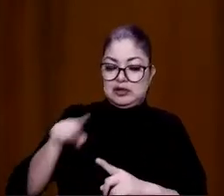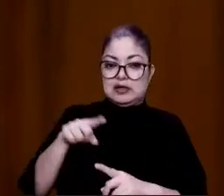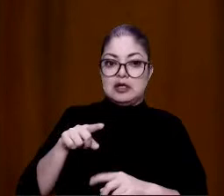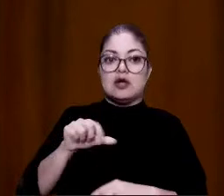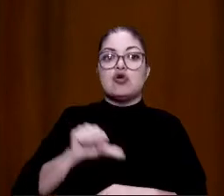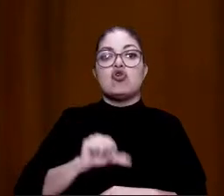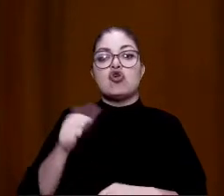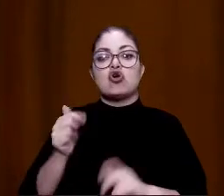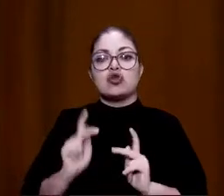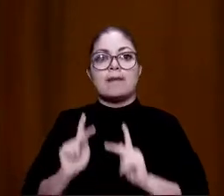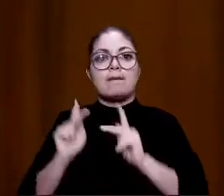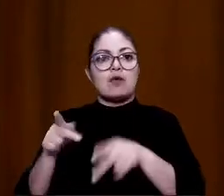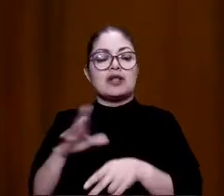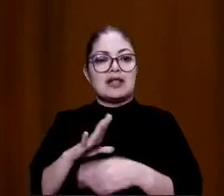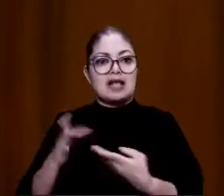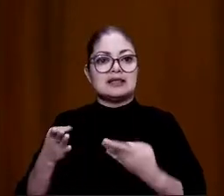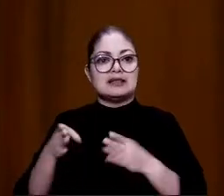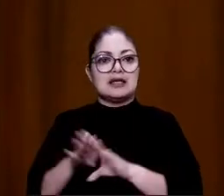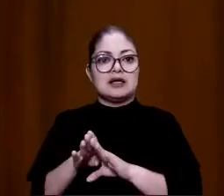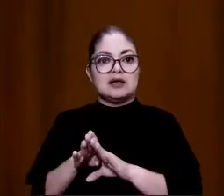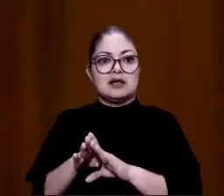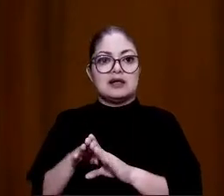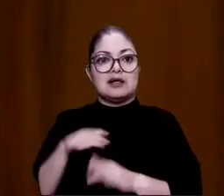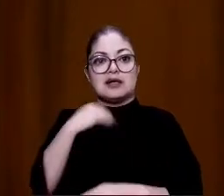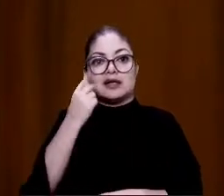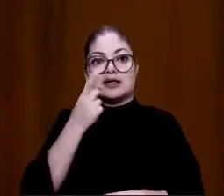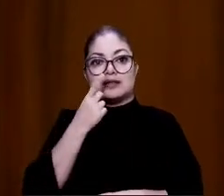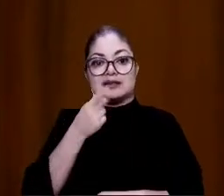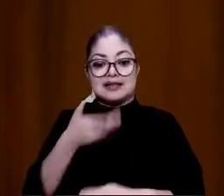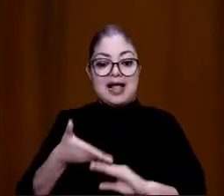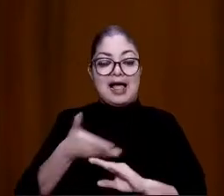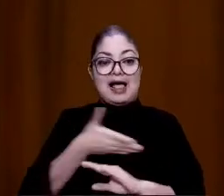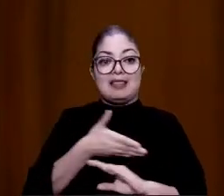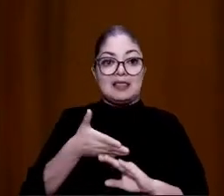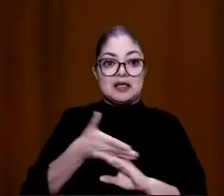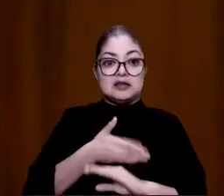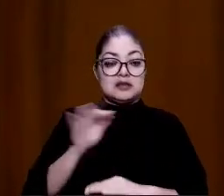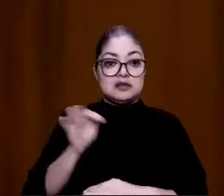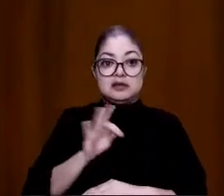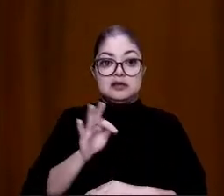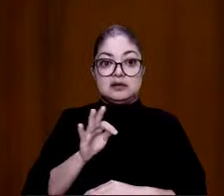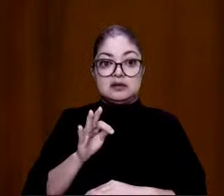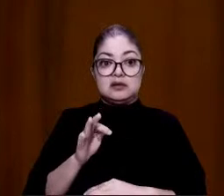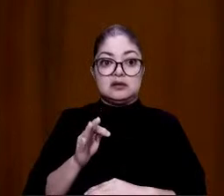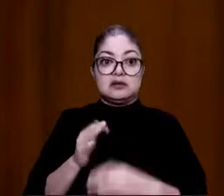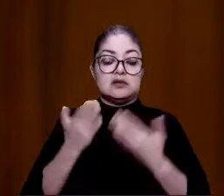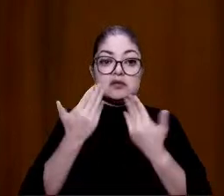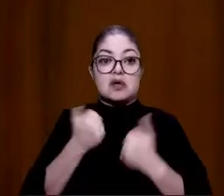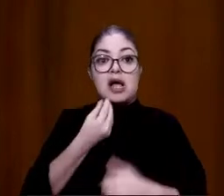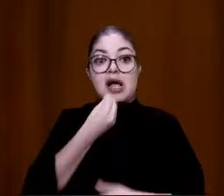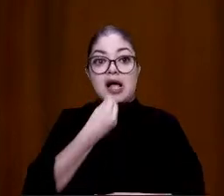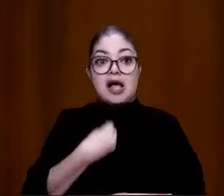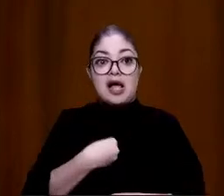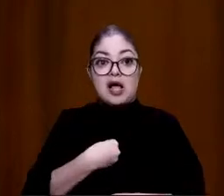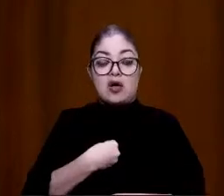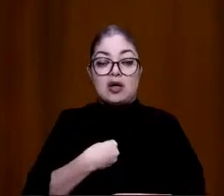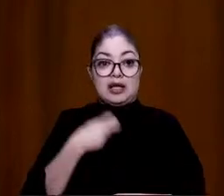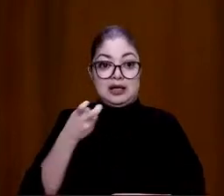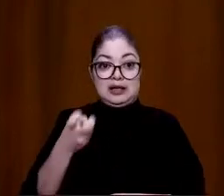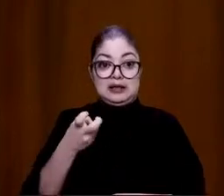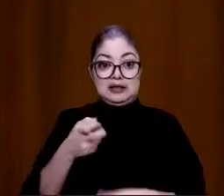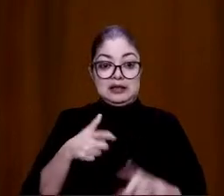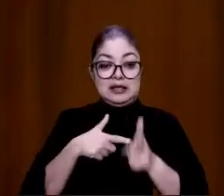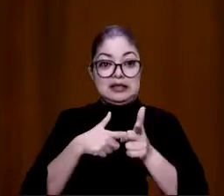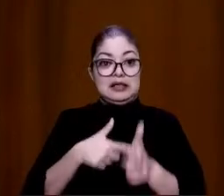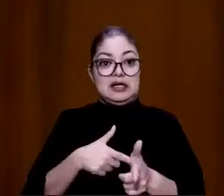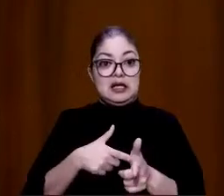otro puente que está cerrado? Que está antes. Y si no está en condiciones, pues aunque tengamos este que le sigue,